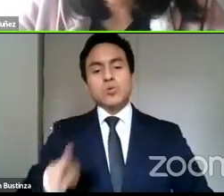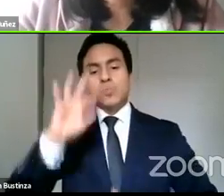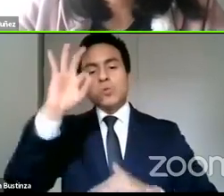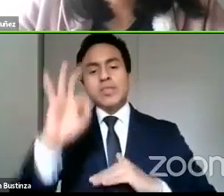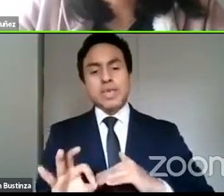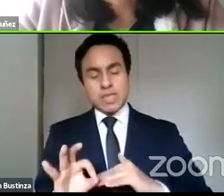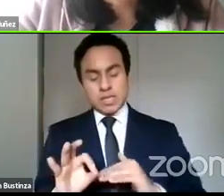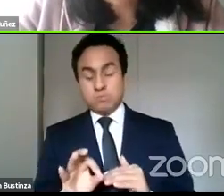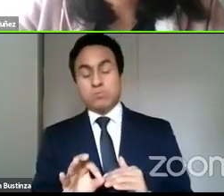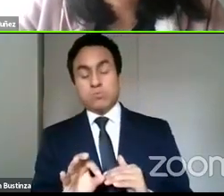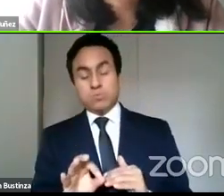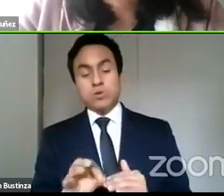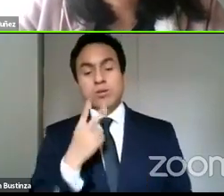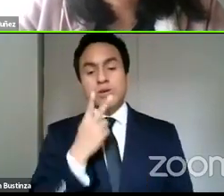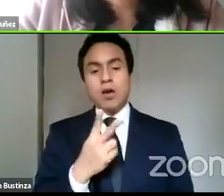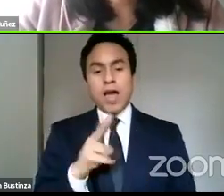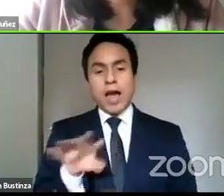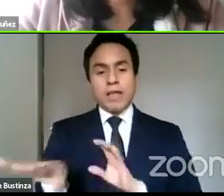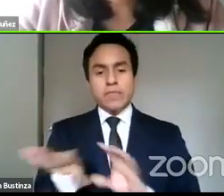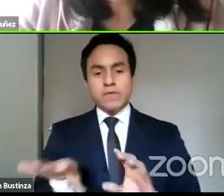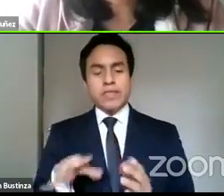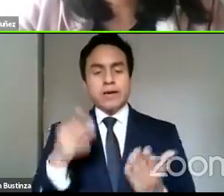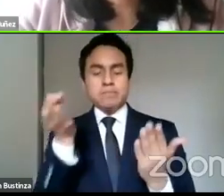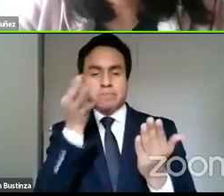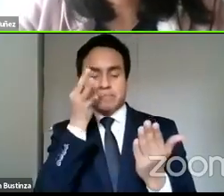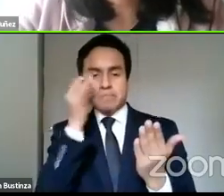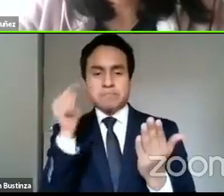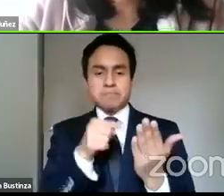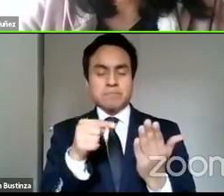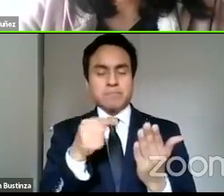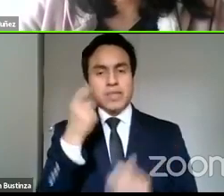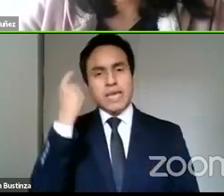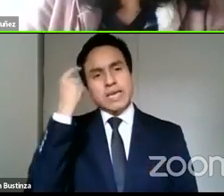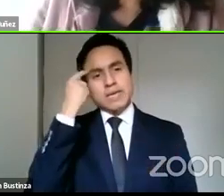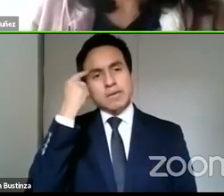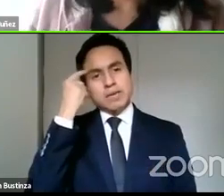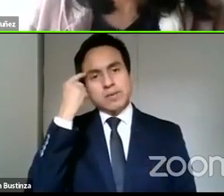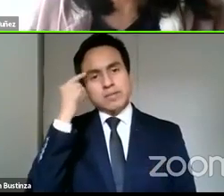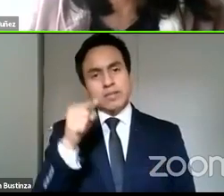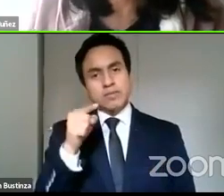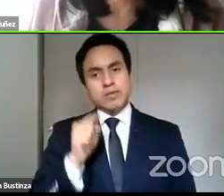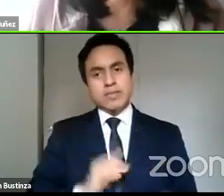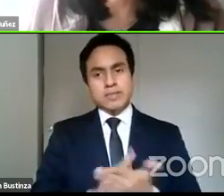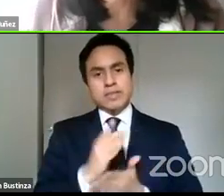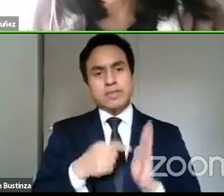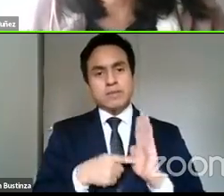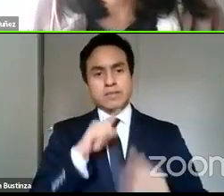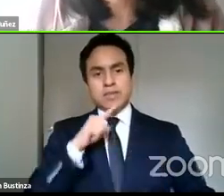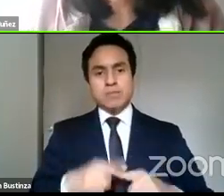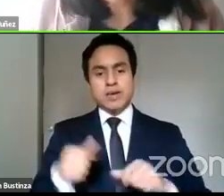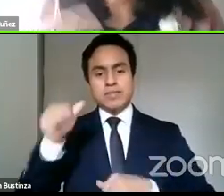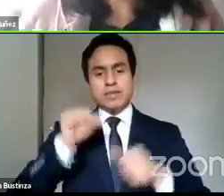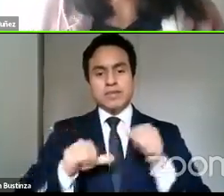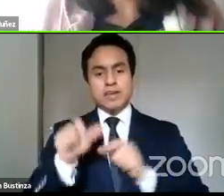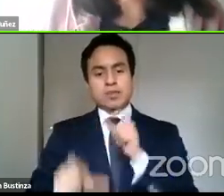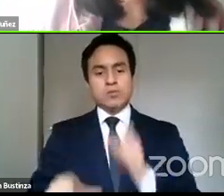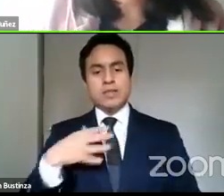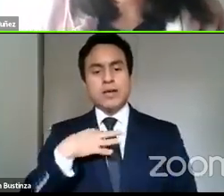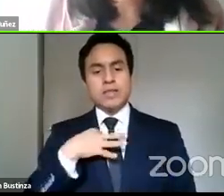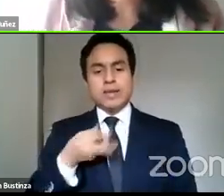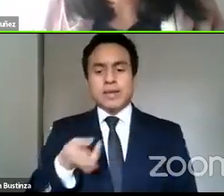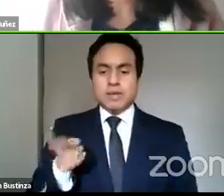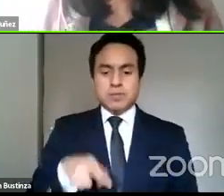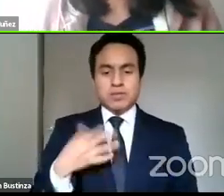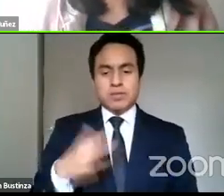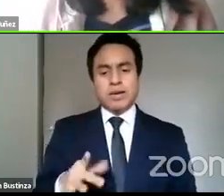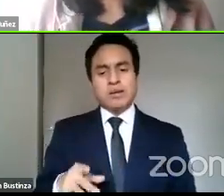Nosotros realizamos esta actividad pensando en una iniciativa que se llama Ciencia Ciudadana, que lo hemos repetido a lo